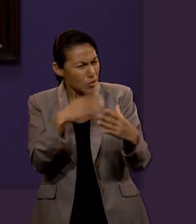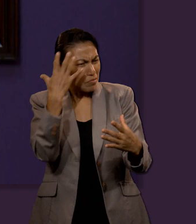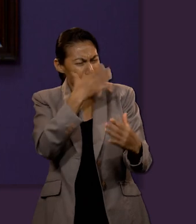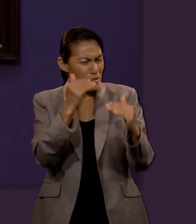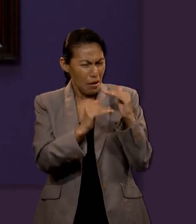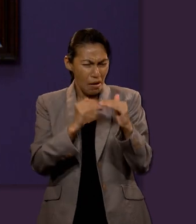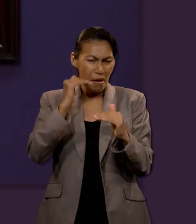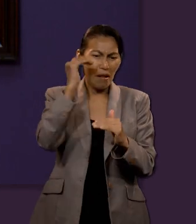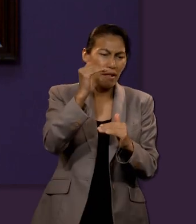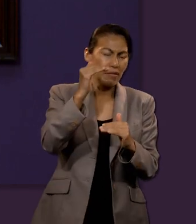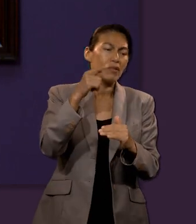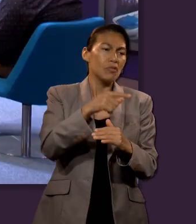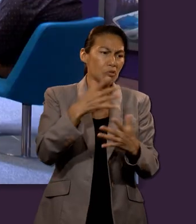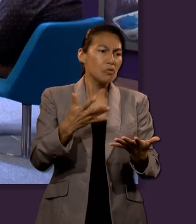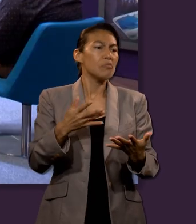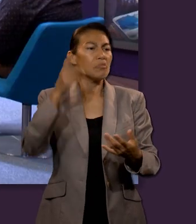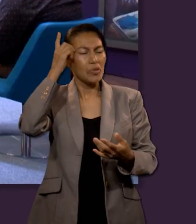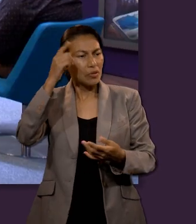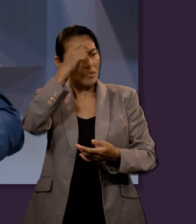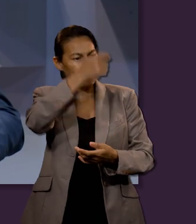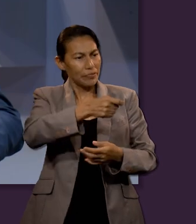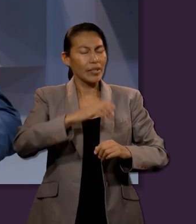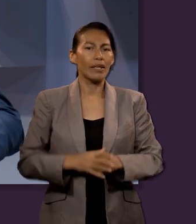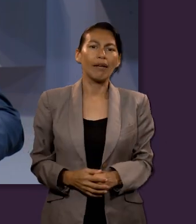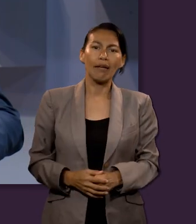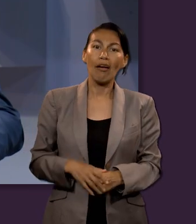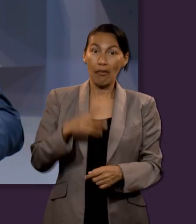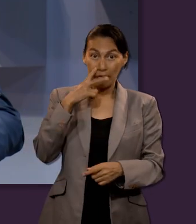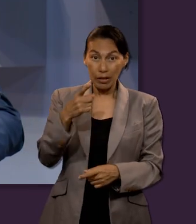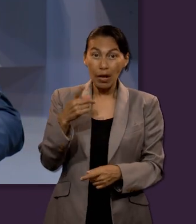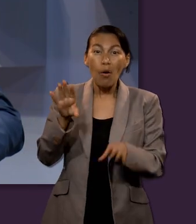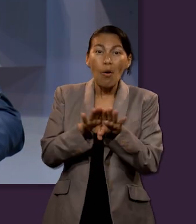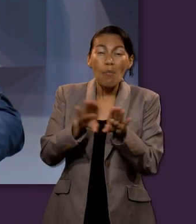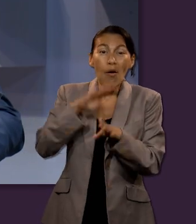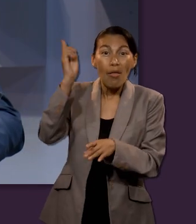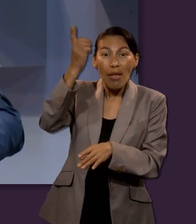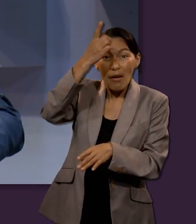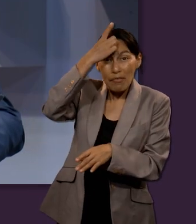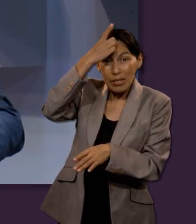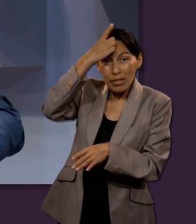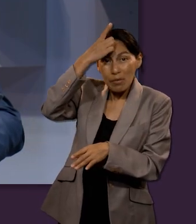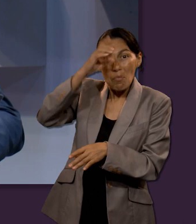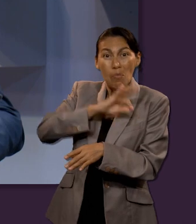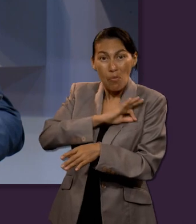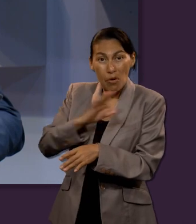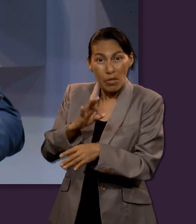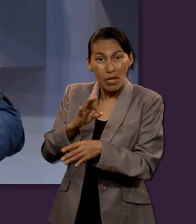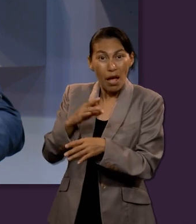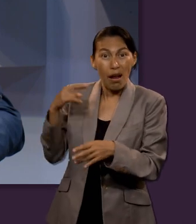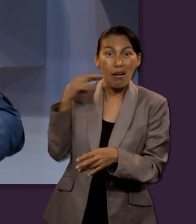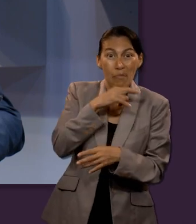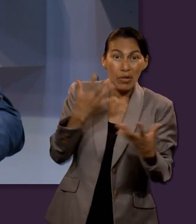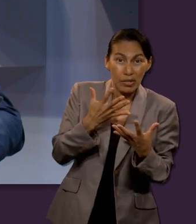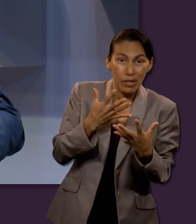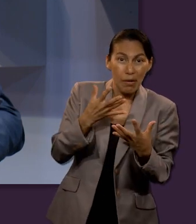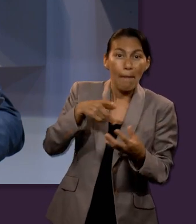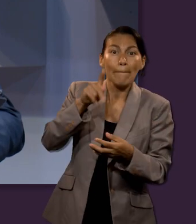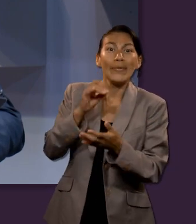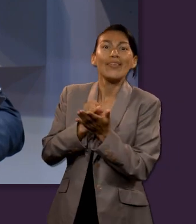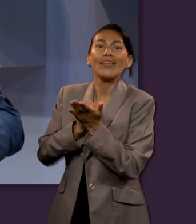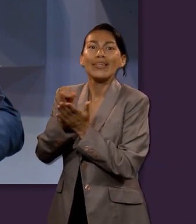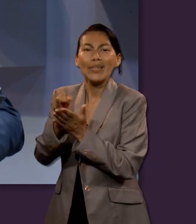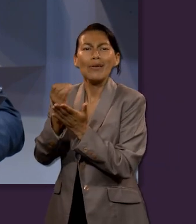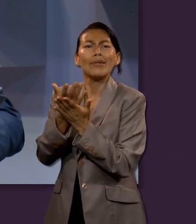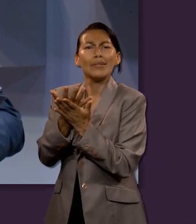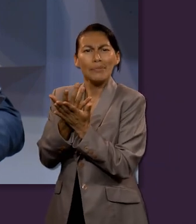decidió esperar muy bien ese es el primer caso y el segundo caso es referente a elías elías el primero es pero